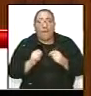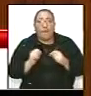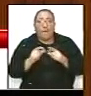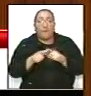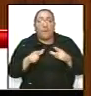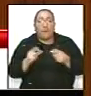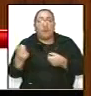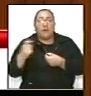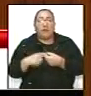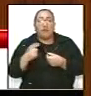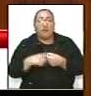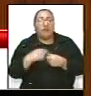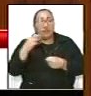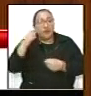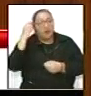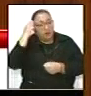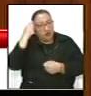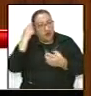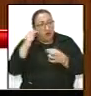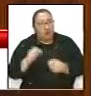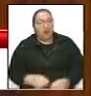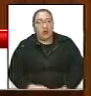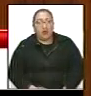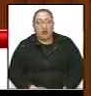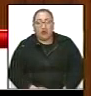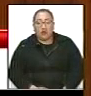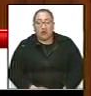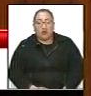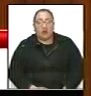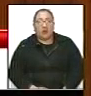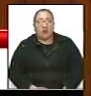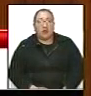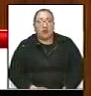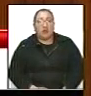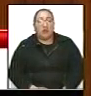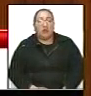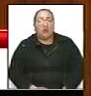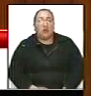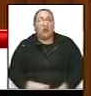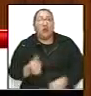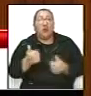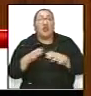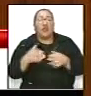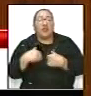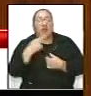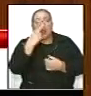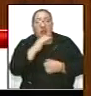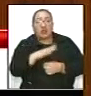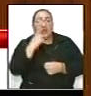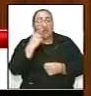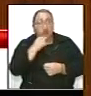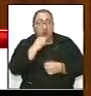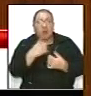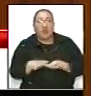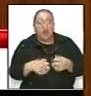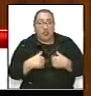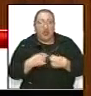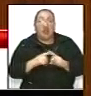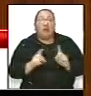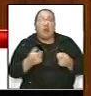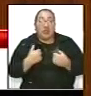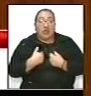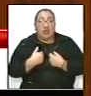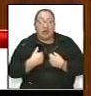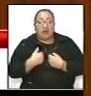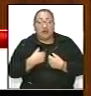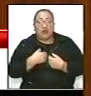de participación en políticas públicas a los cuales ya acceden nuestros niños, niñas y adolescentes. Tenemos